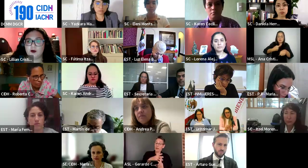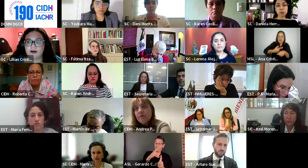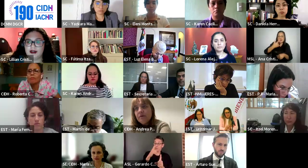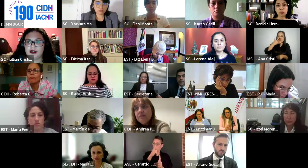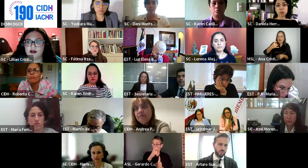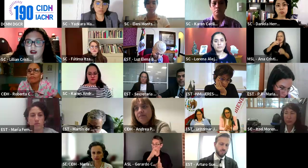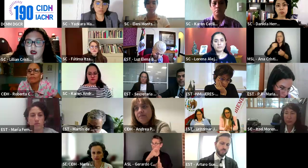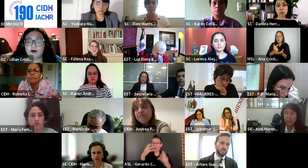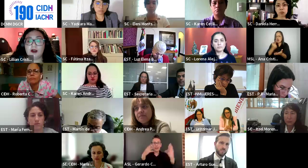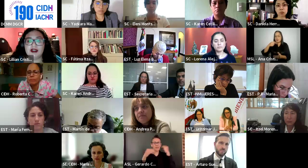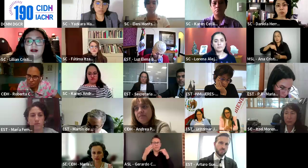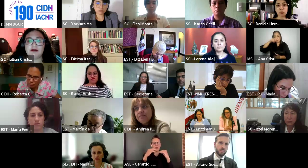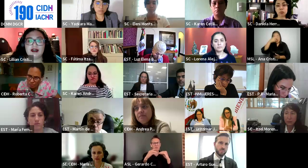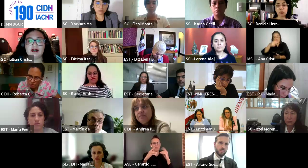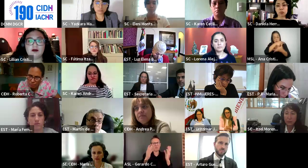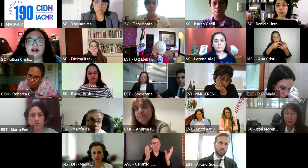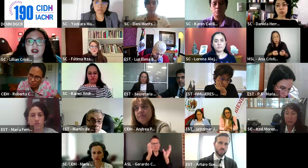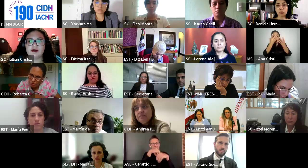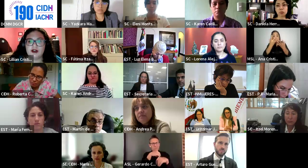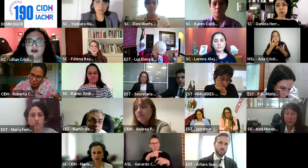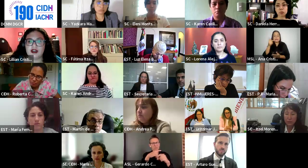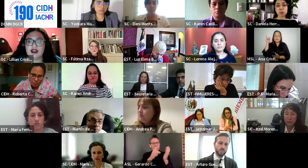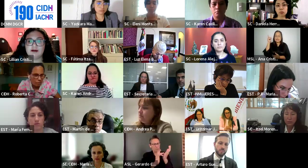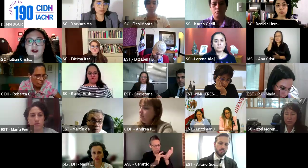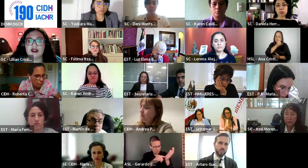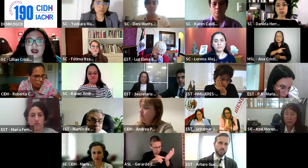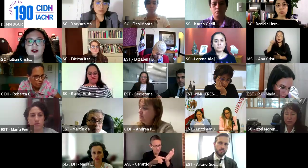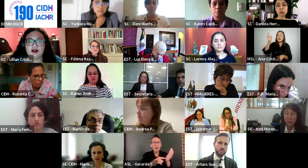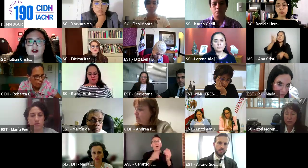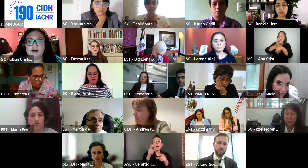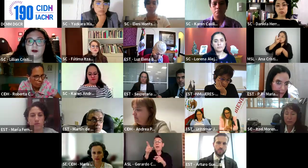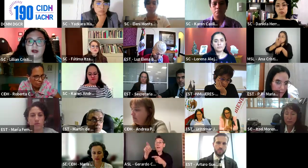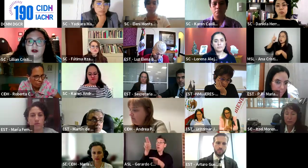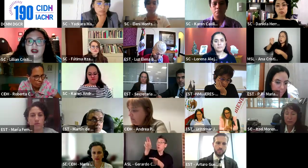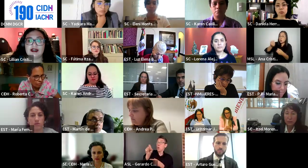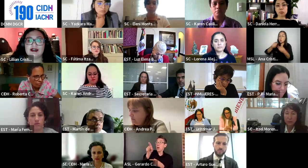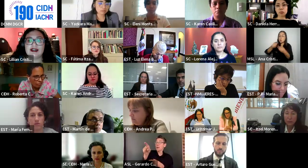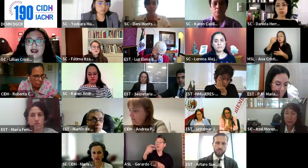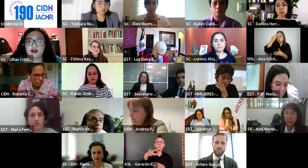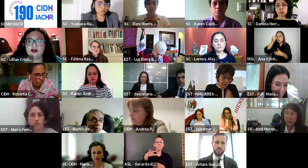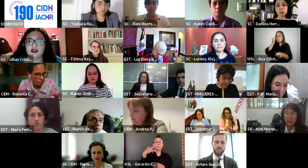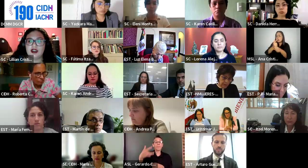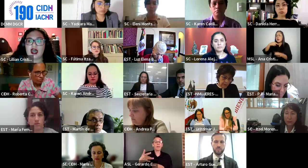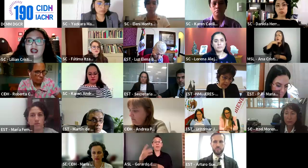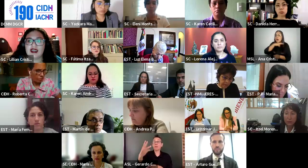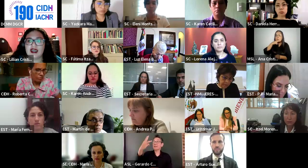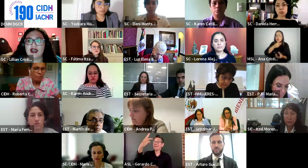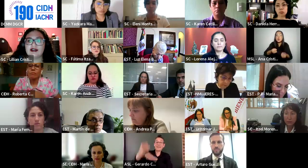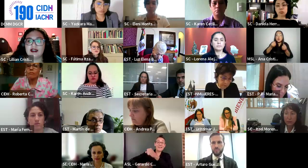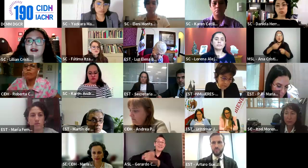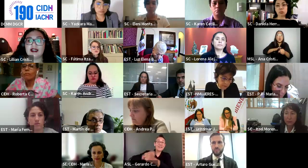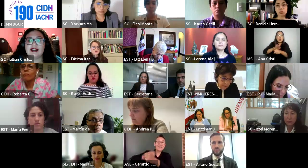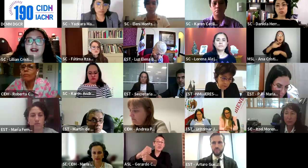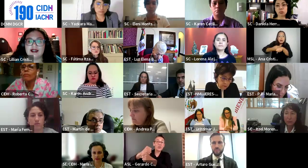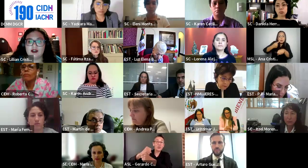México es preocupante. Pues mientras en países como Estados Unidos el tiempo de diagnóstico en promedio es de 6 años, aquí llega